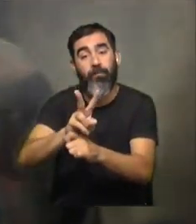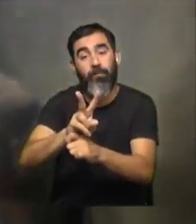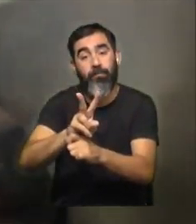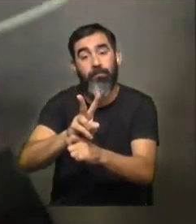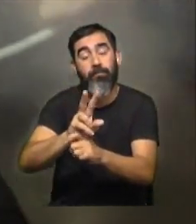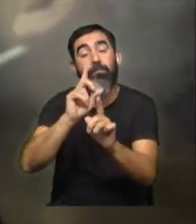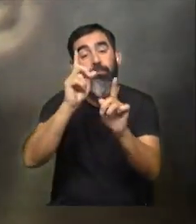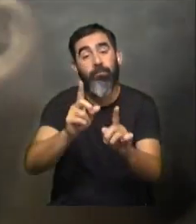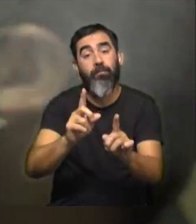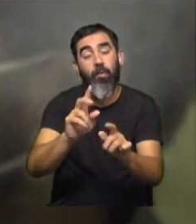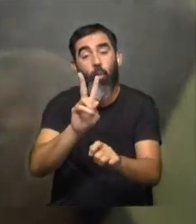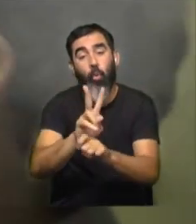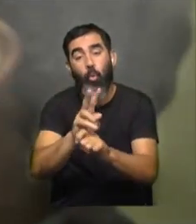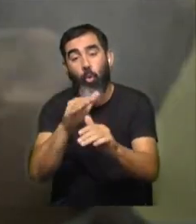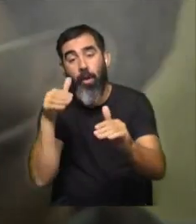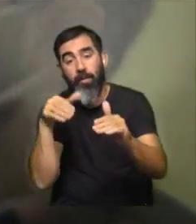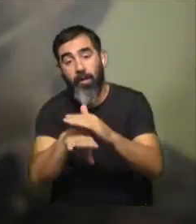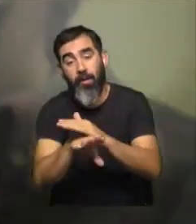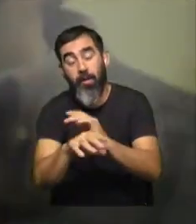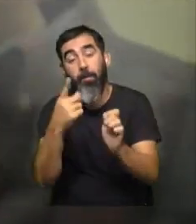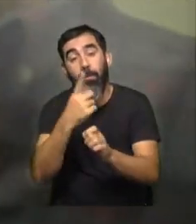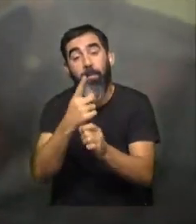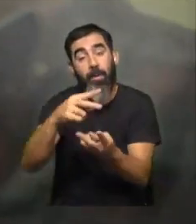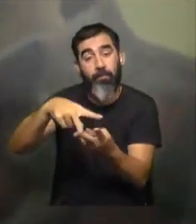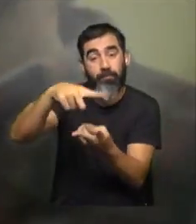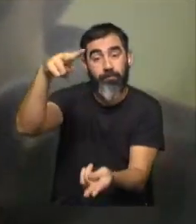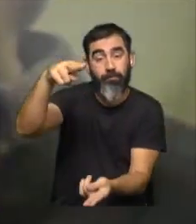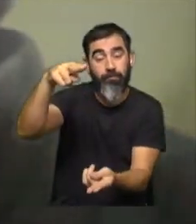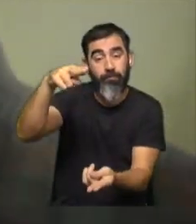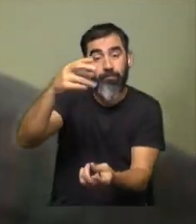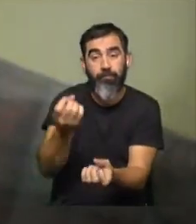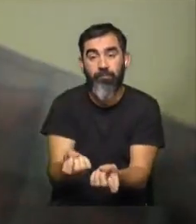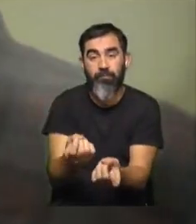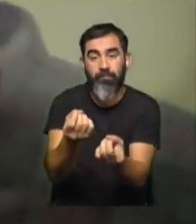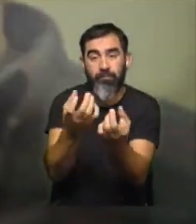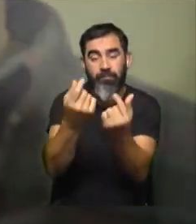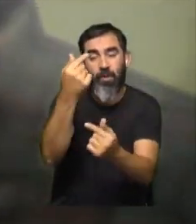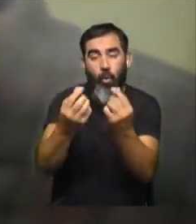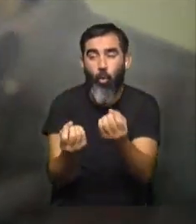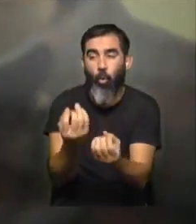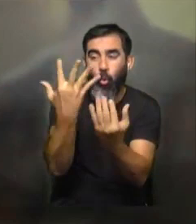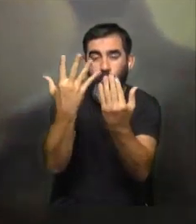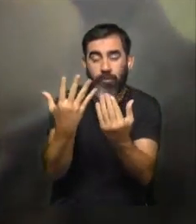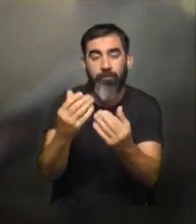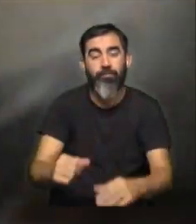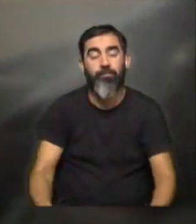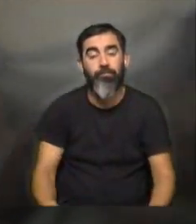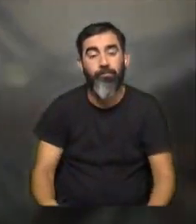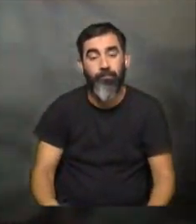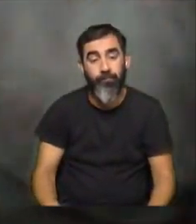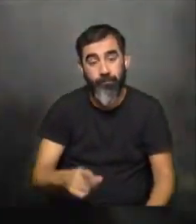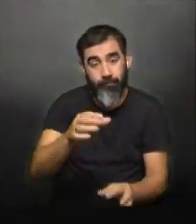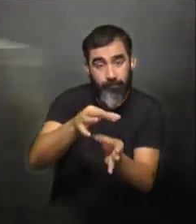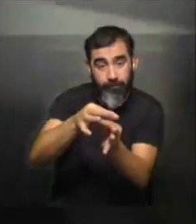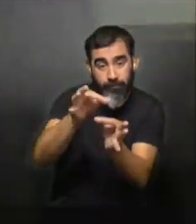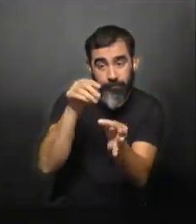puertos de entrada. El primer puerto es para la medición de partículas, que es con un tren EPA. Esta es la lanza que se